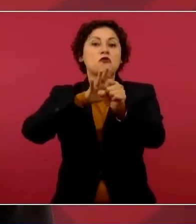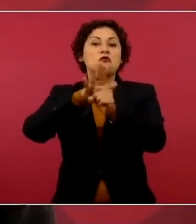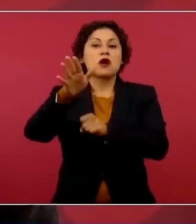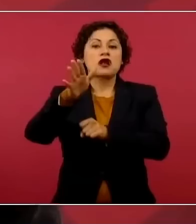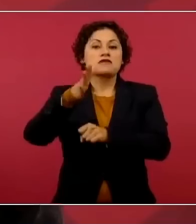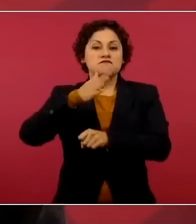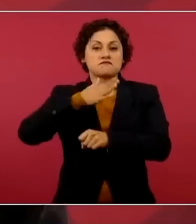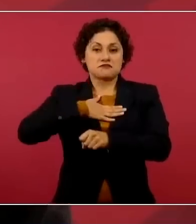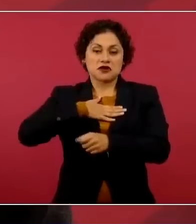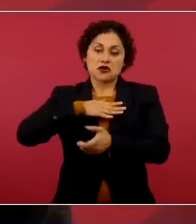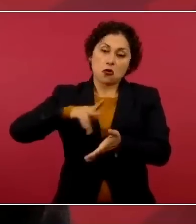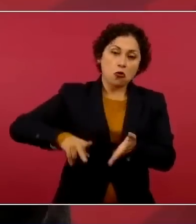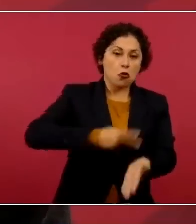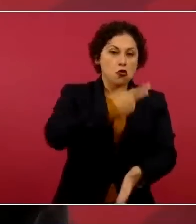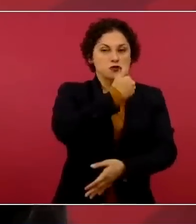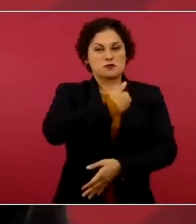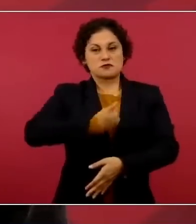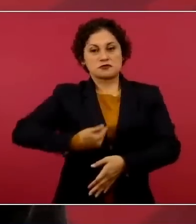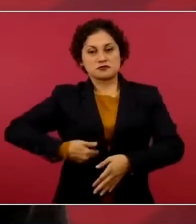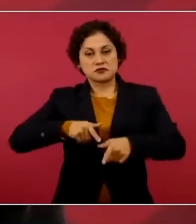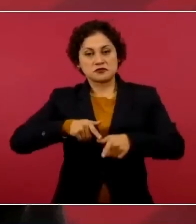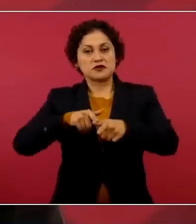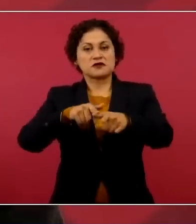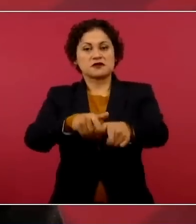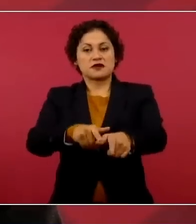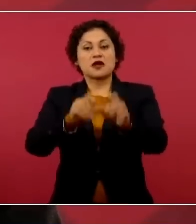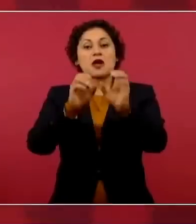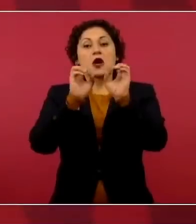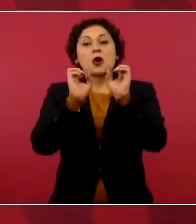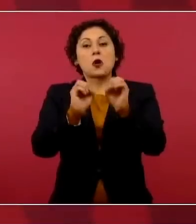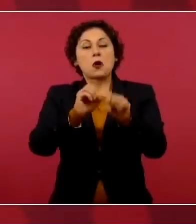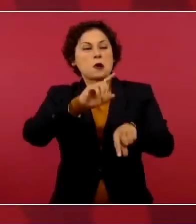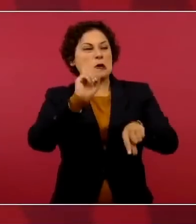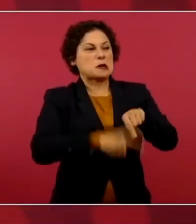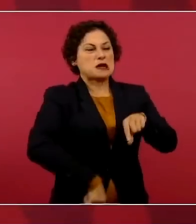o que no se permitiera la democracia.